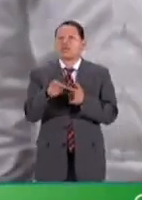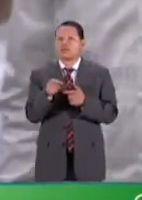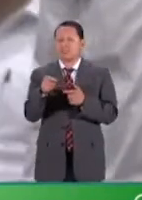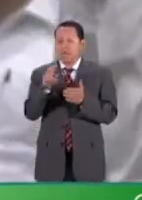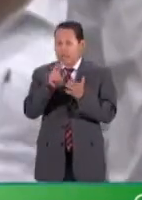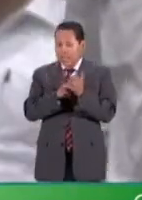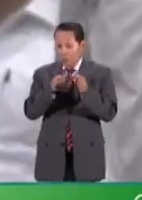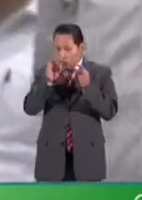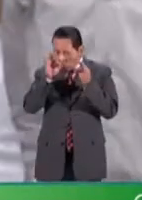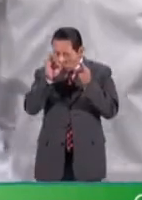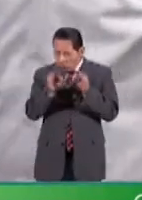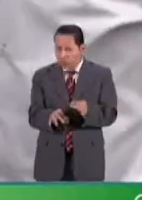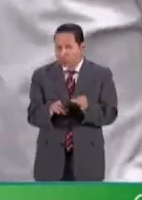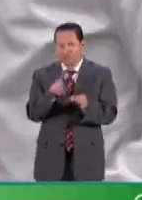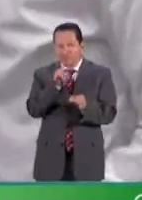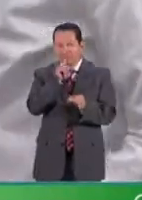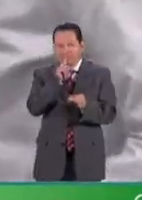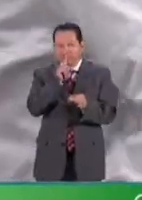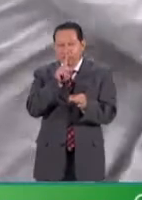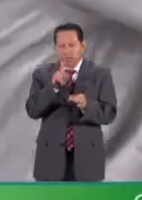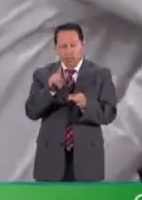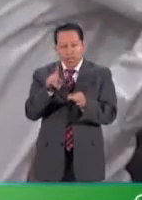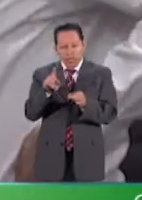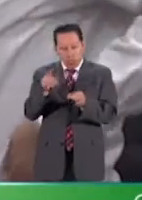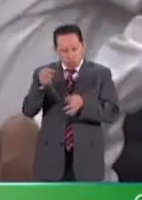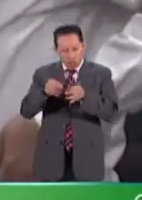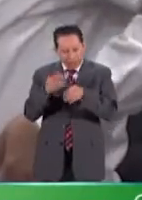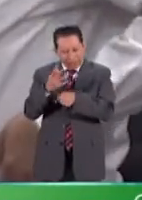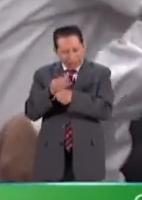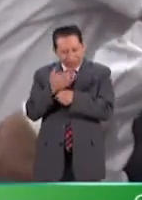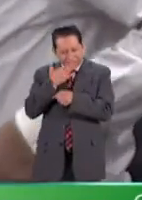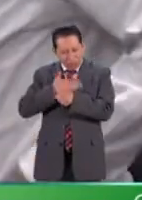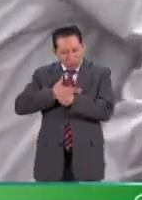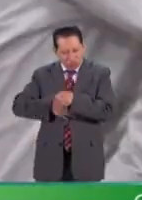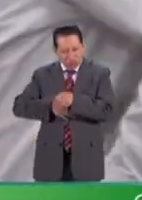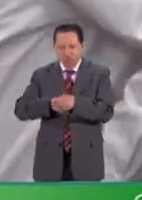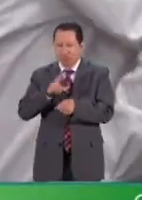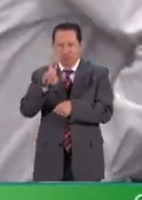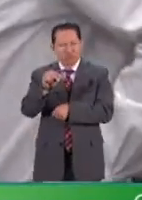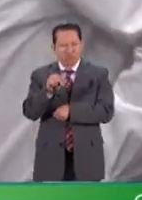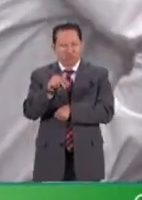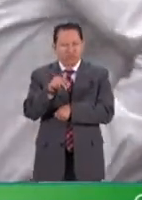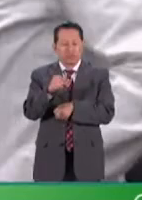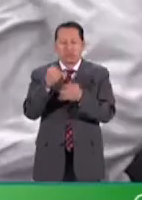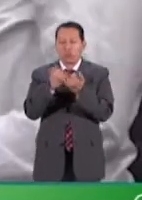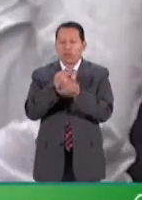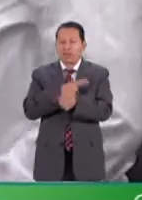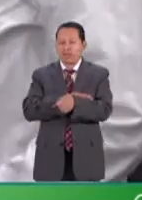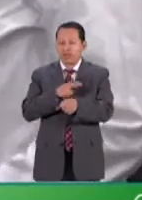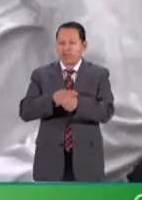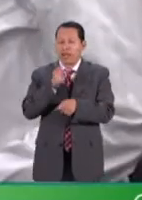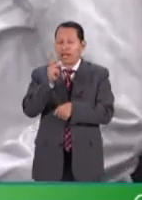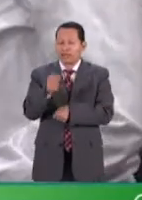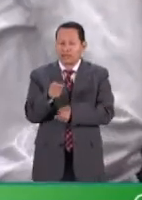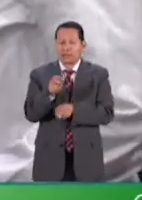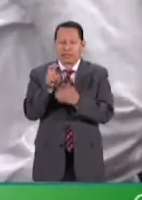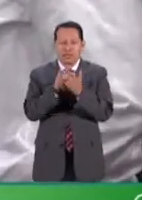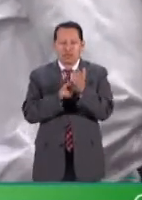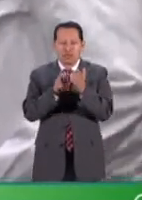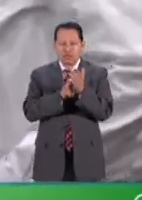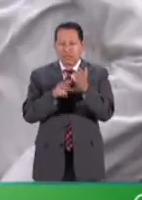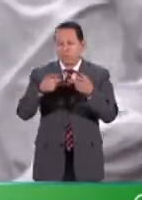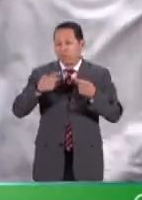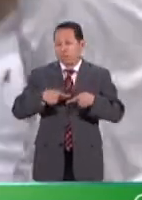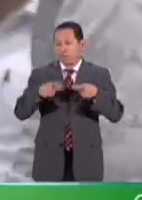reforma legítima, ni judicial, ni de justicia. Y francamente, tampoco es una reforma